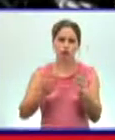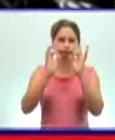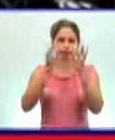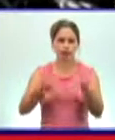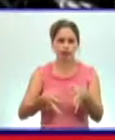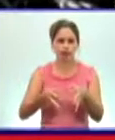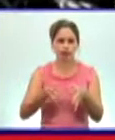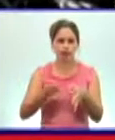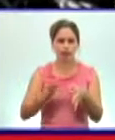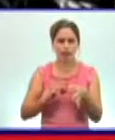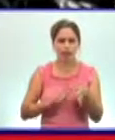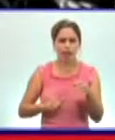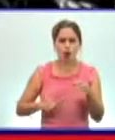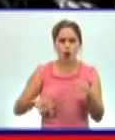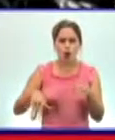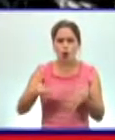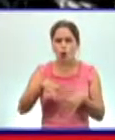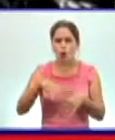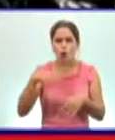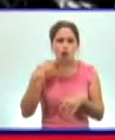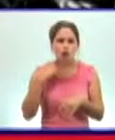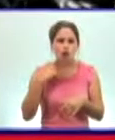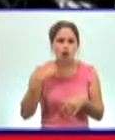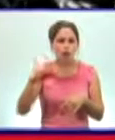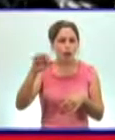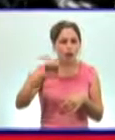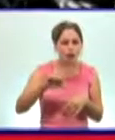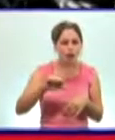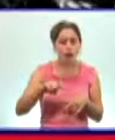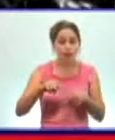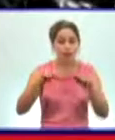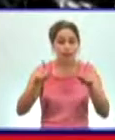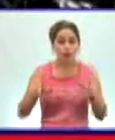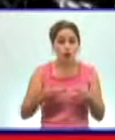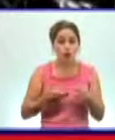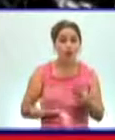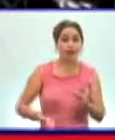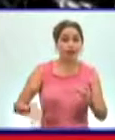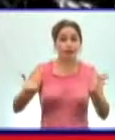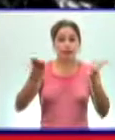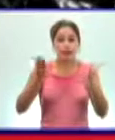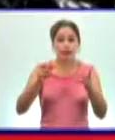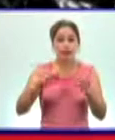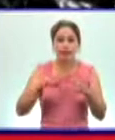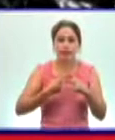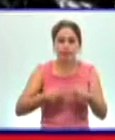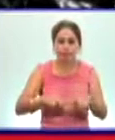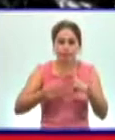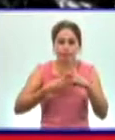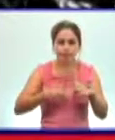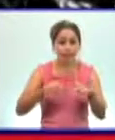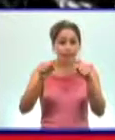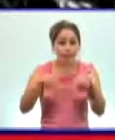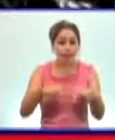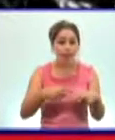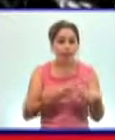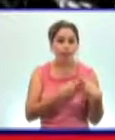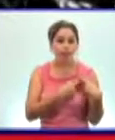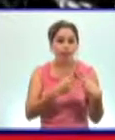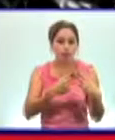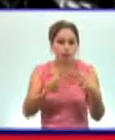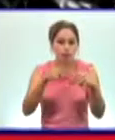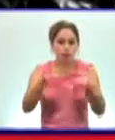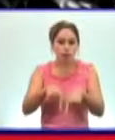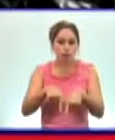grandes crisis han salido las grandes soluciones, y en ella y de ella han surgido los líderes. Por lo tanto, de